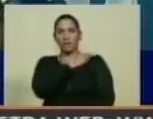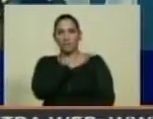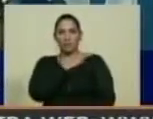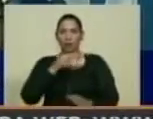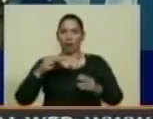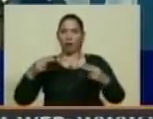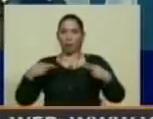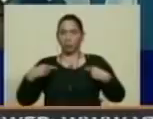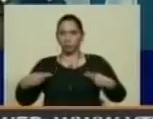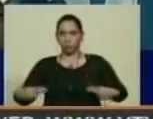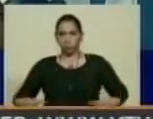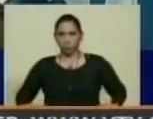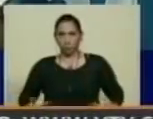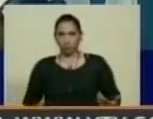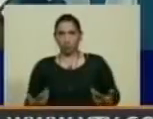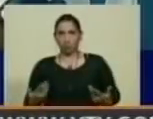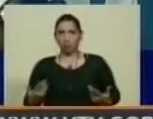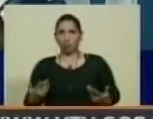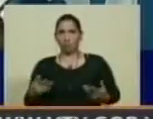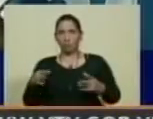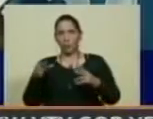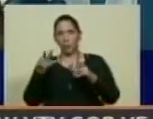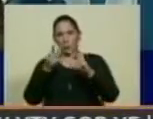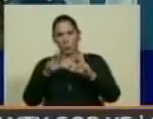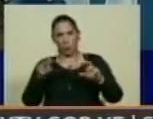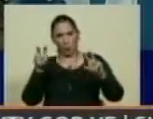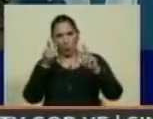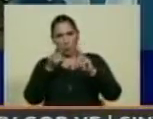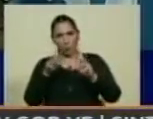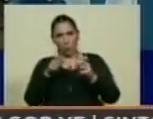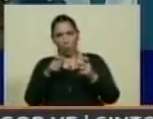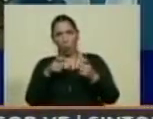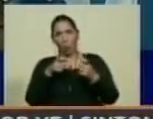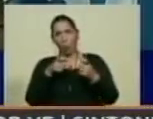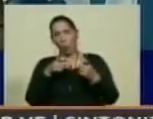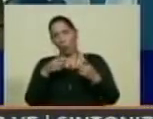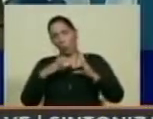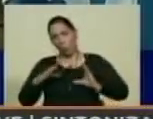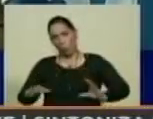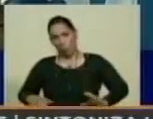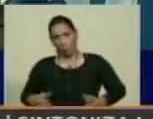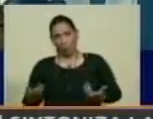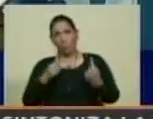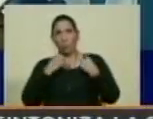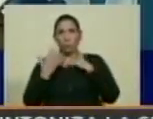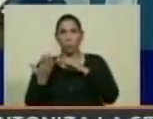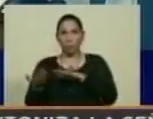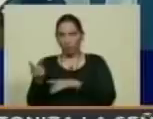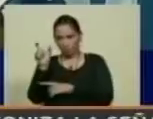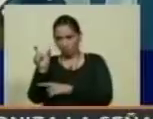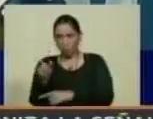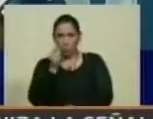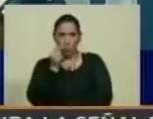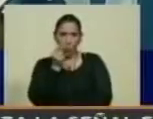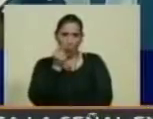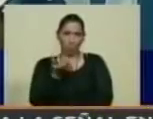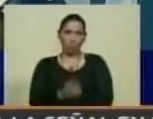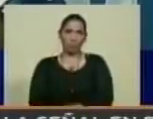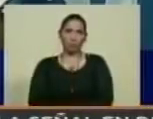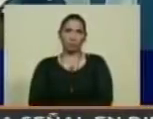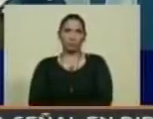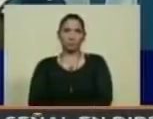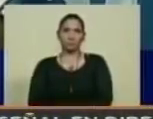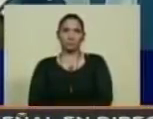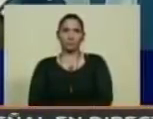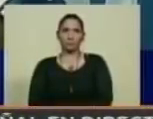Patológica. En la referida autopsia, y esto es bien importante, por favor, oído a esto,